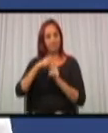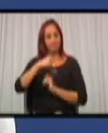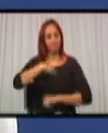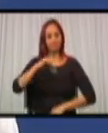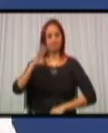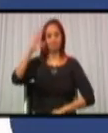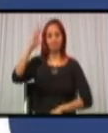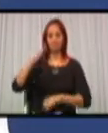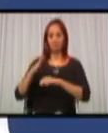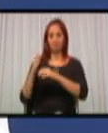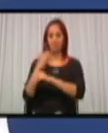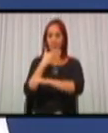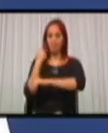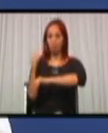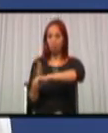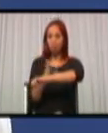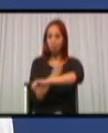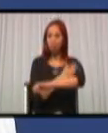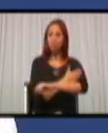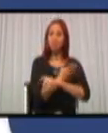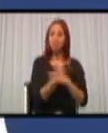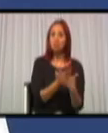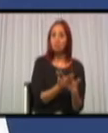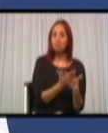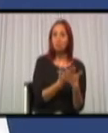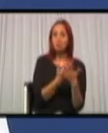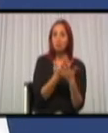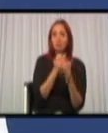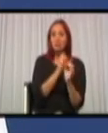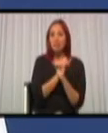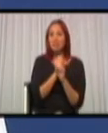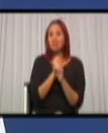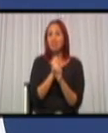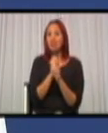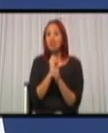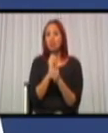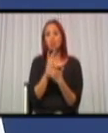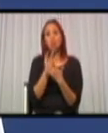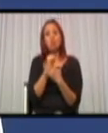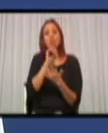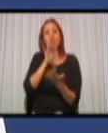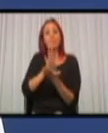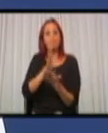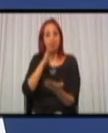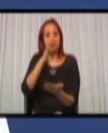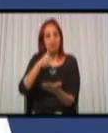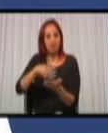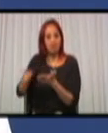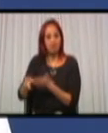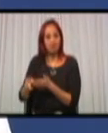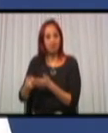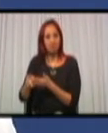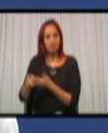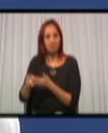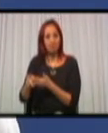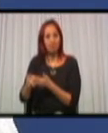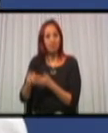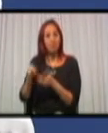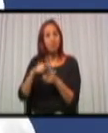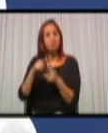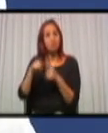una mejor recaudación, que nadie evada impuestos, porque tenemos seguridad que hay evasión de impuestos.